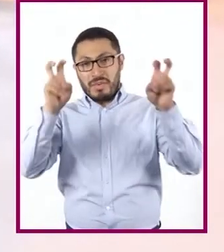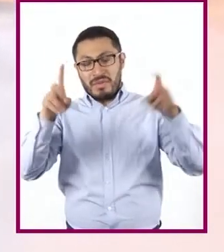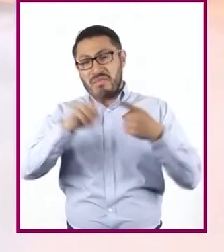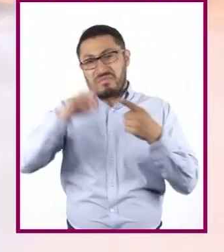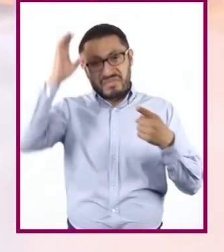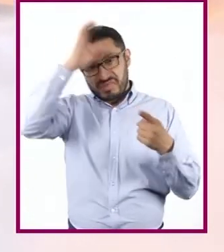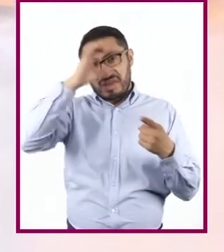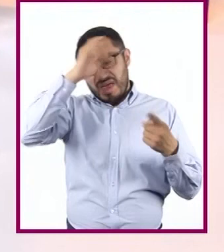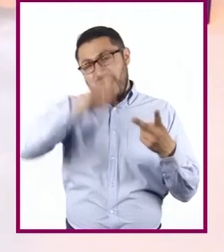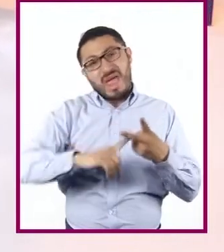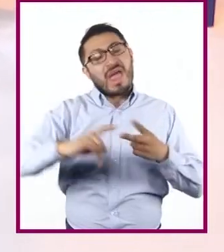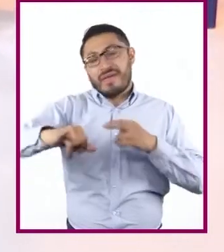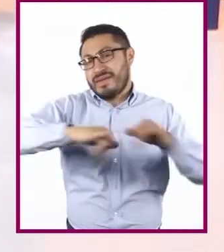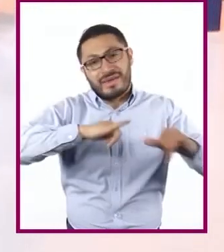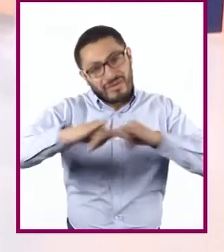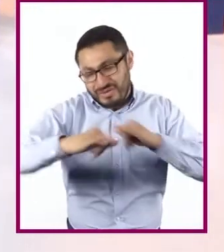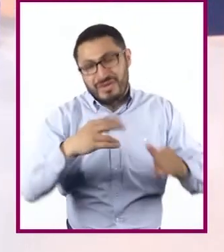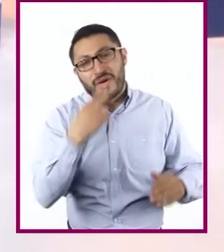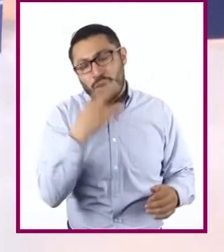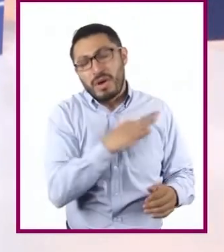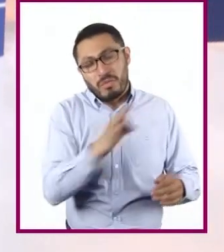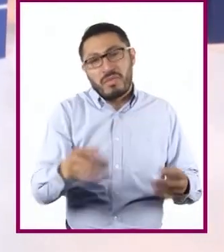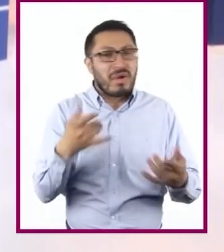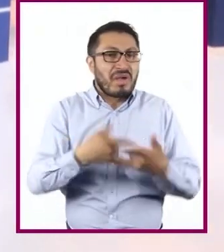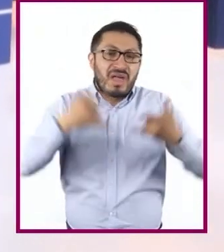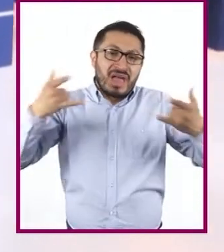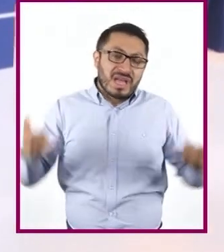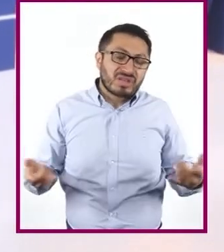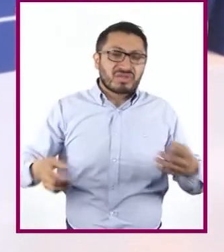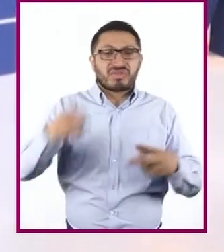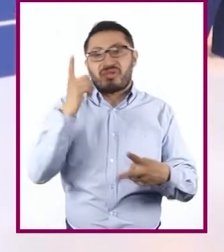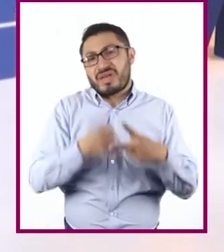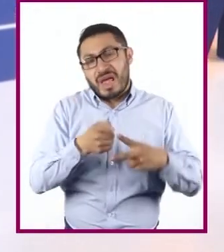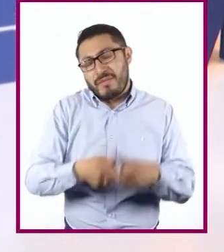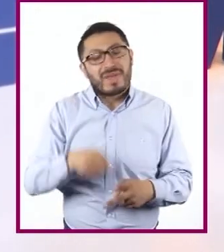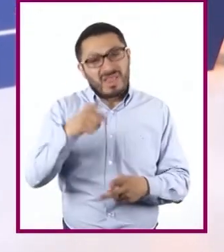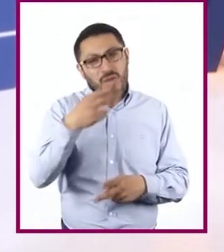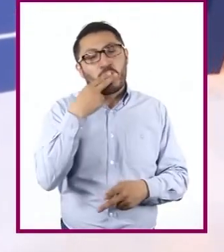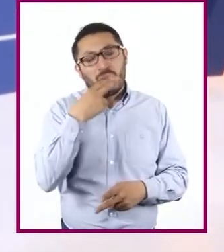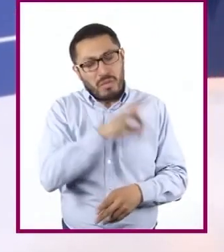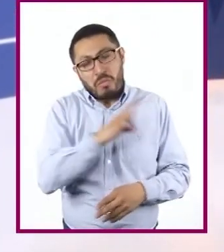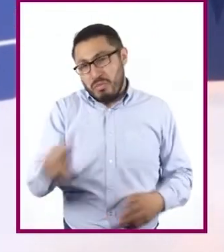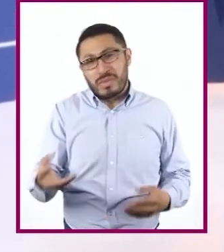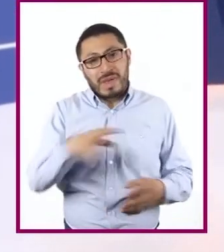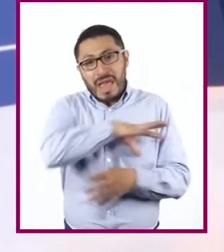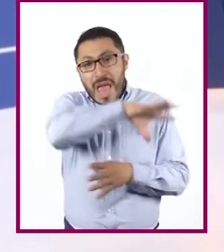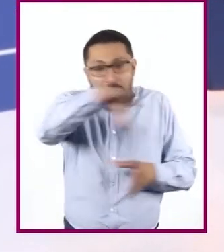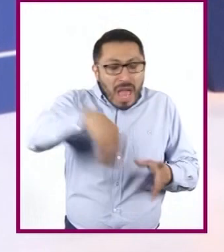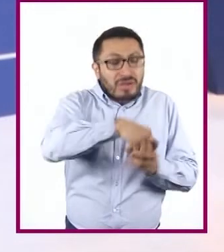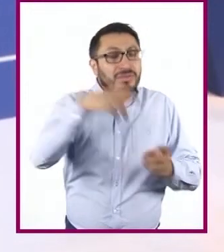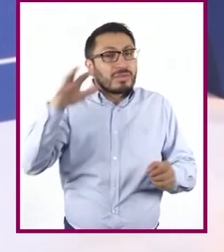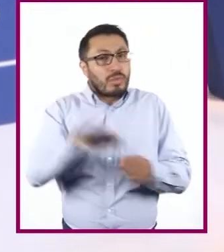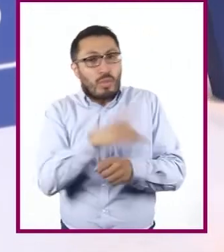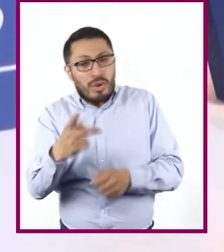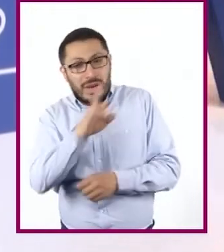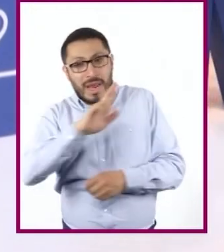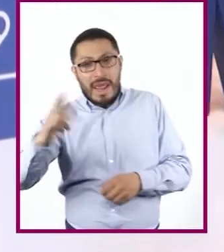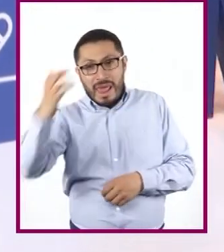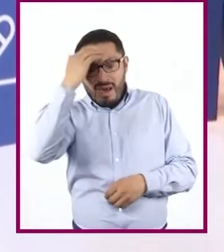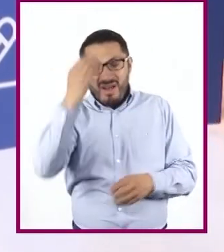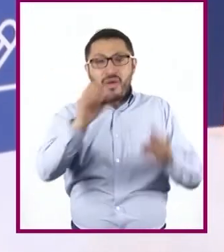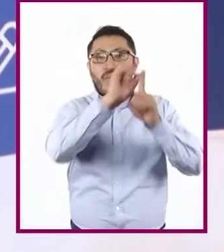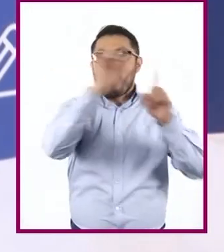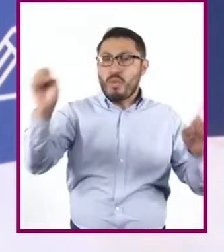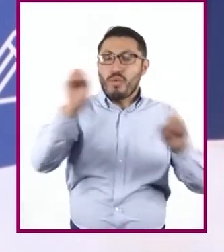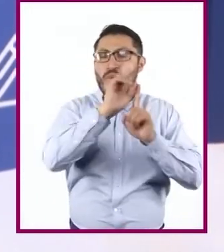ciencias, geografía, historia o matemáticas, ya que el reconocimiento de enunciados que amplían